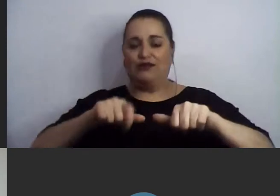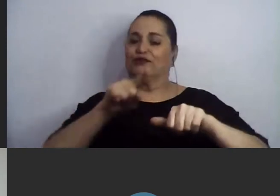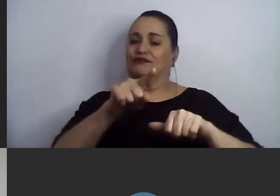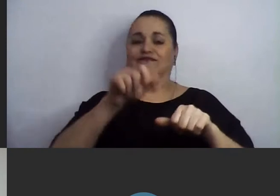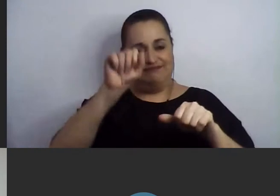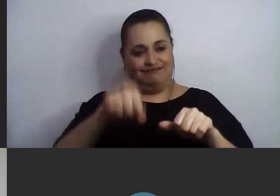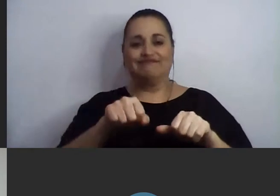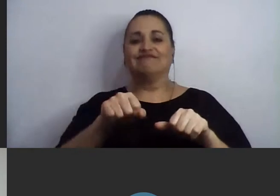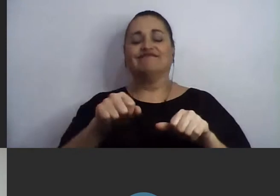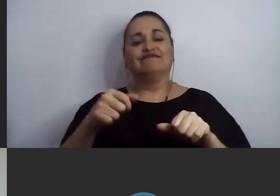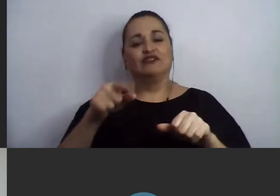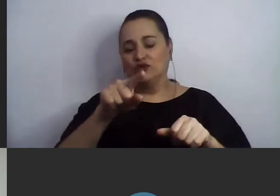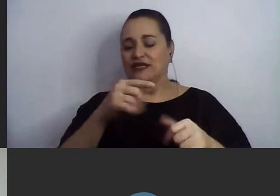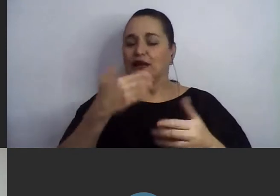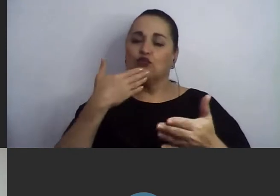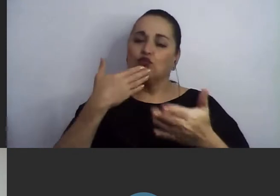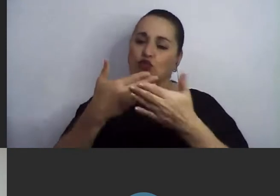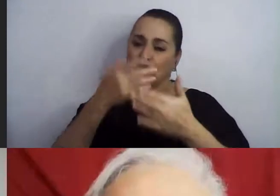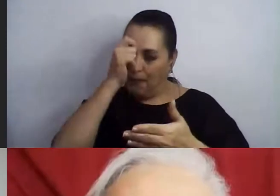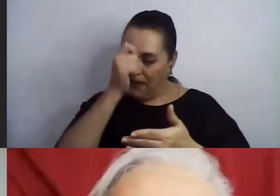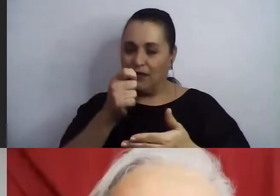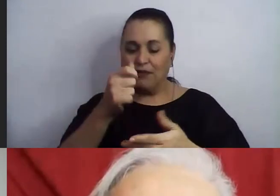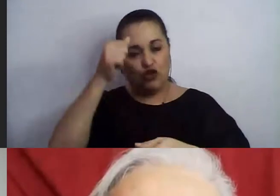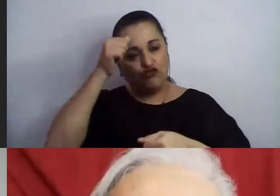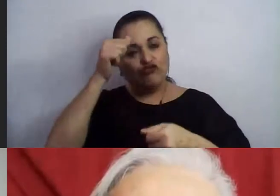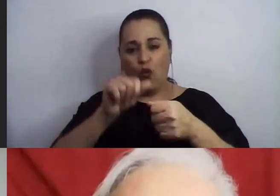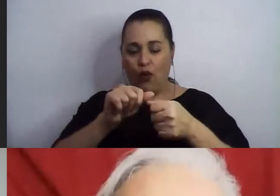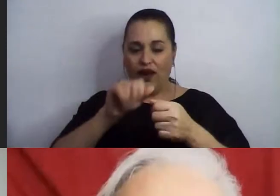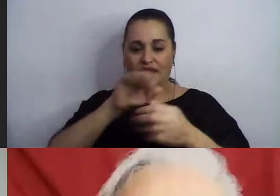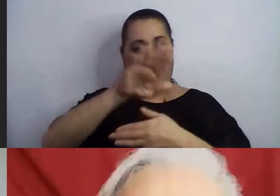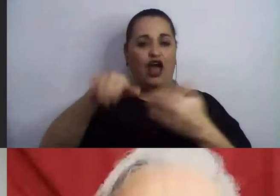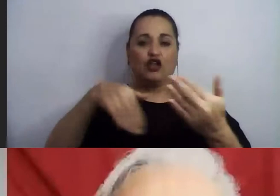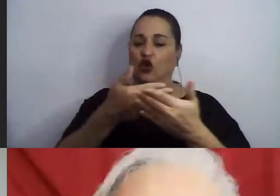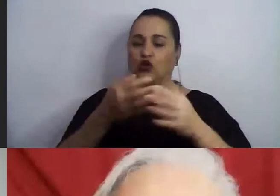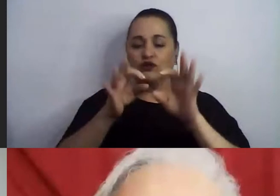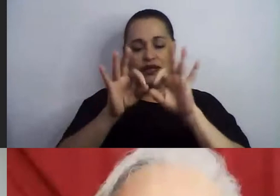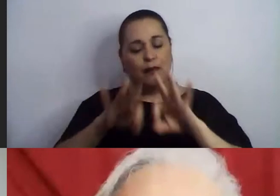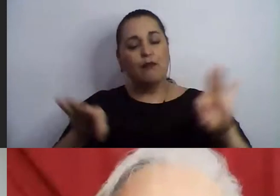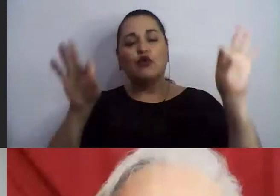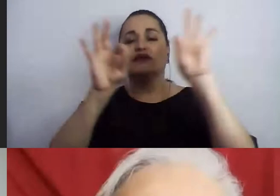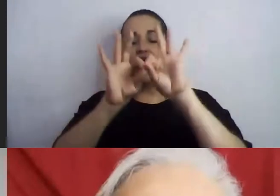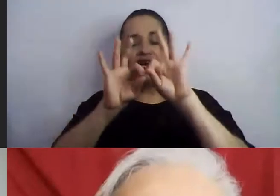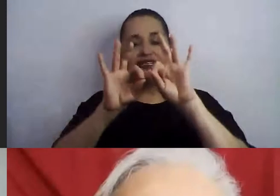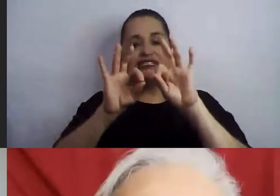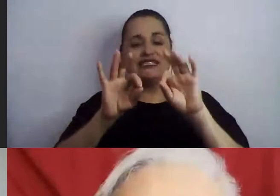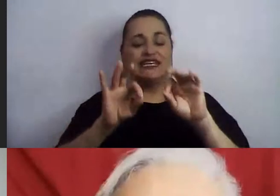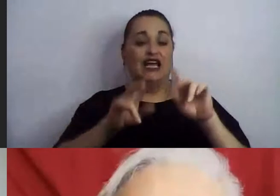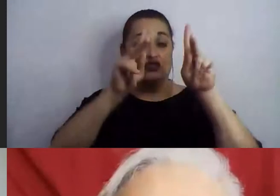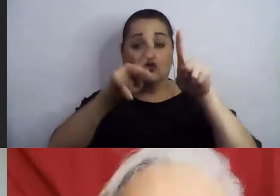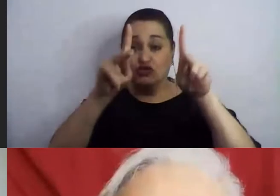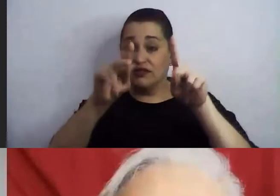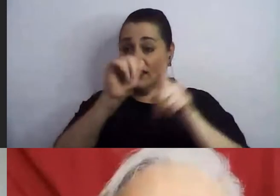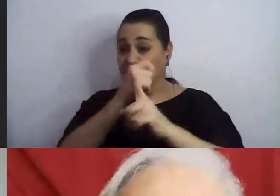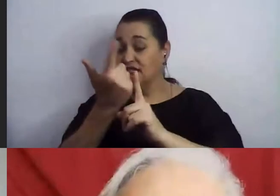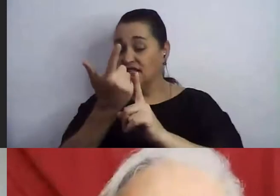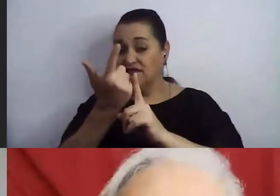con lo que usted muy amablemente nos recuerda a todas y a todos, como es la importancia de que la sociedad civil